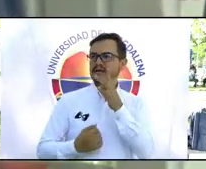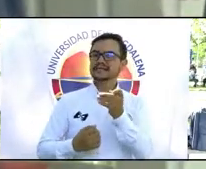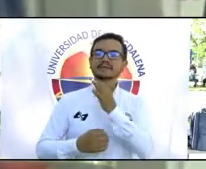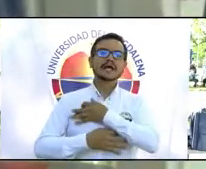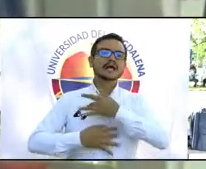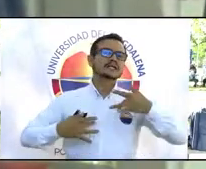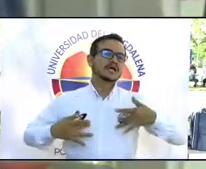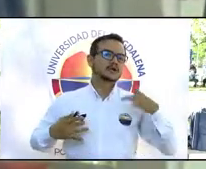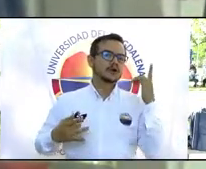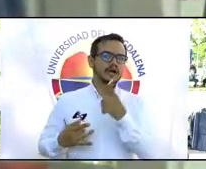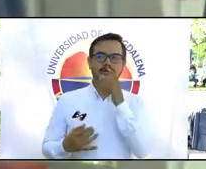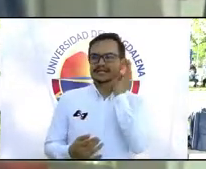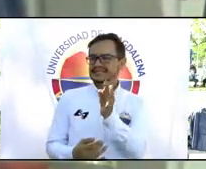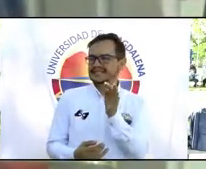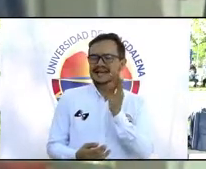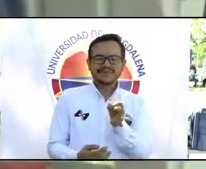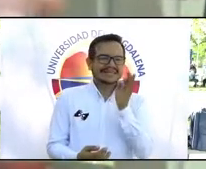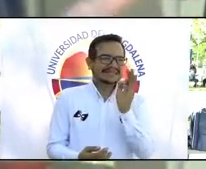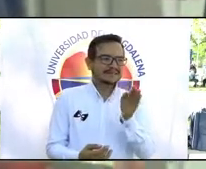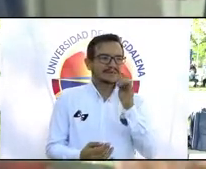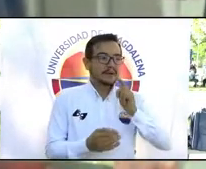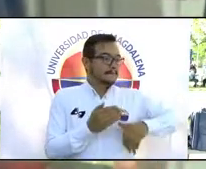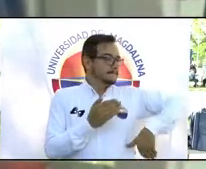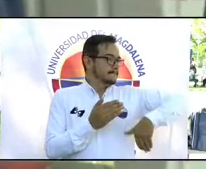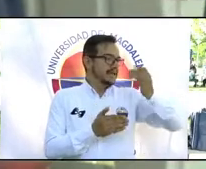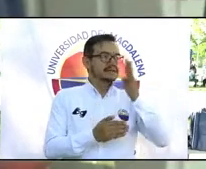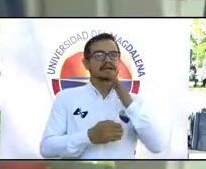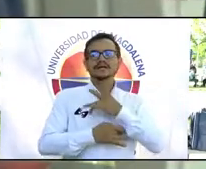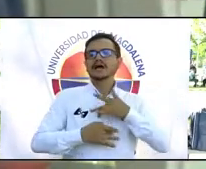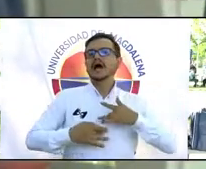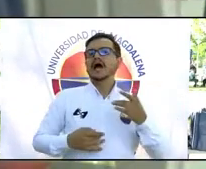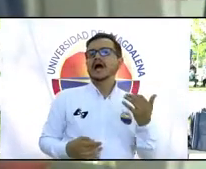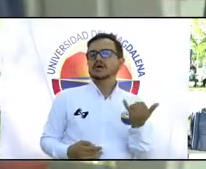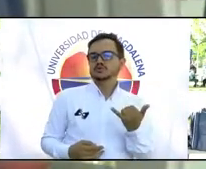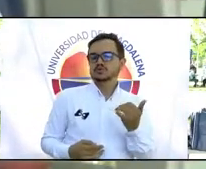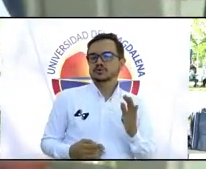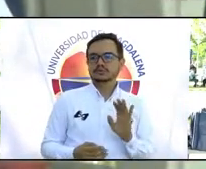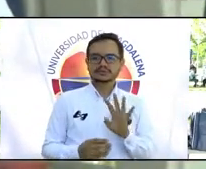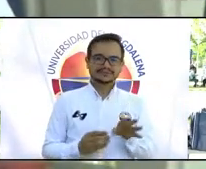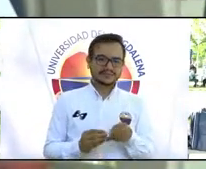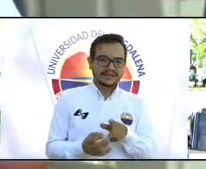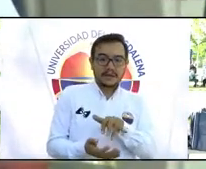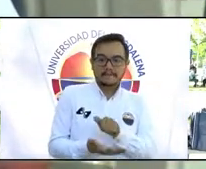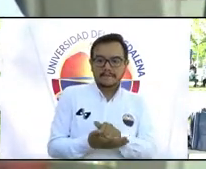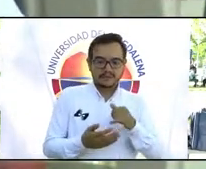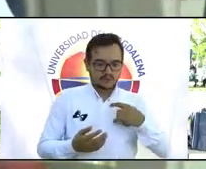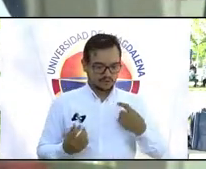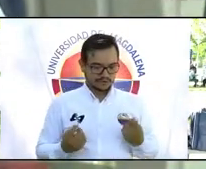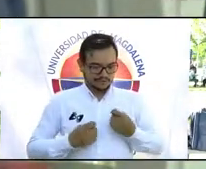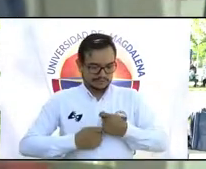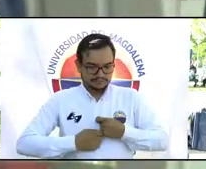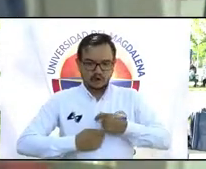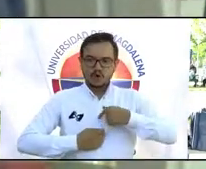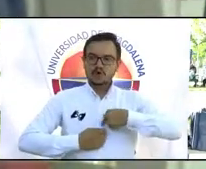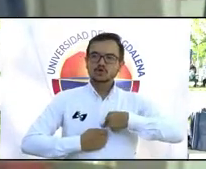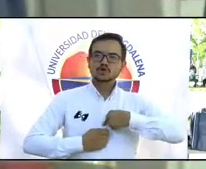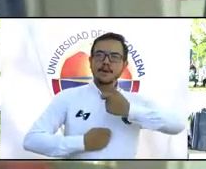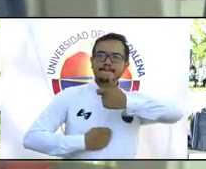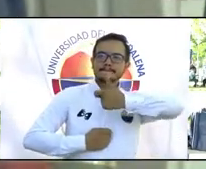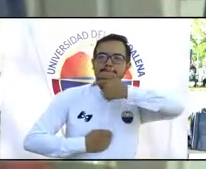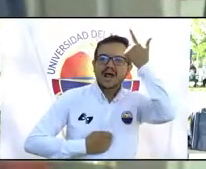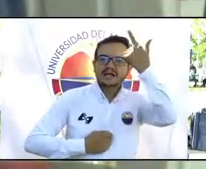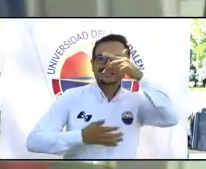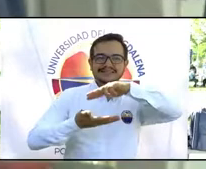entran y son los últimos en salir, pues cuando salgan con esa bata blanca, sea el compromiso de una bata blanca en el sentido de un alma blanca,